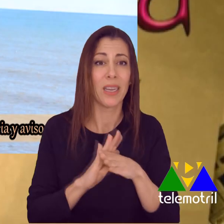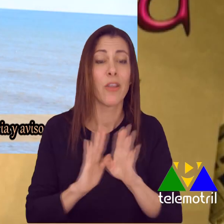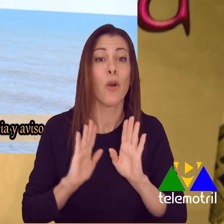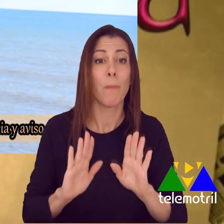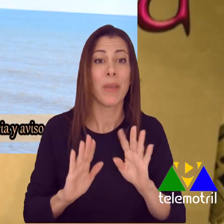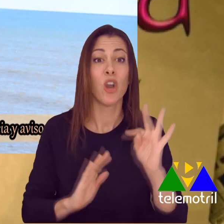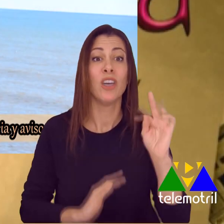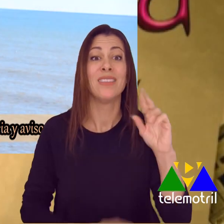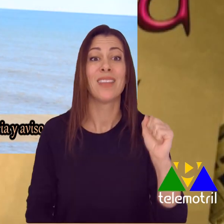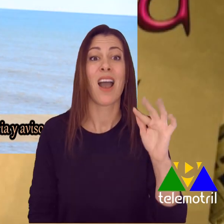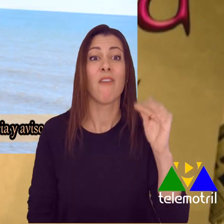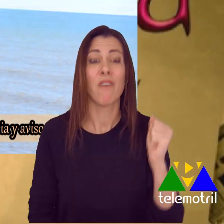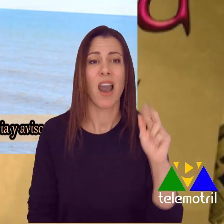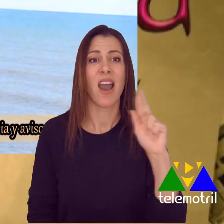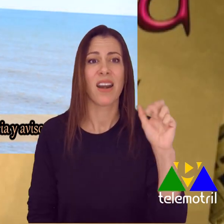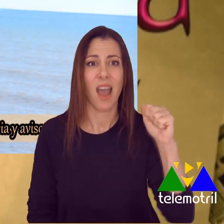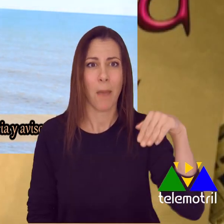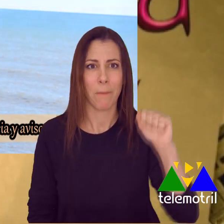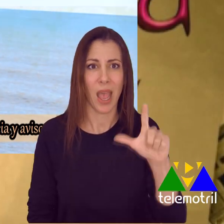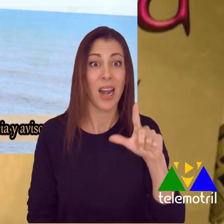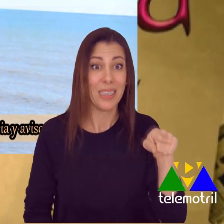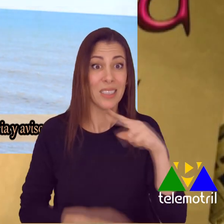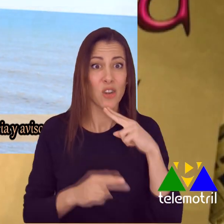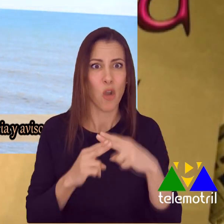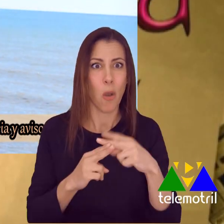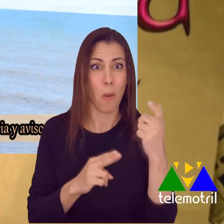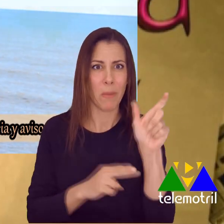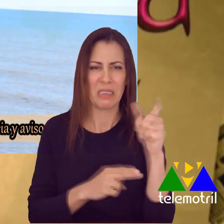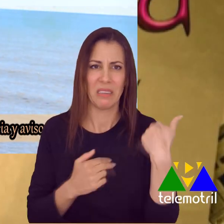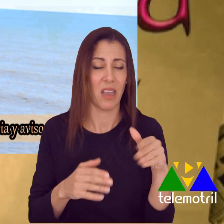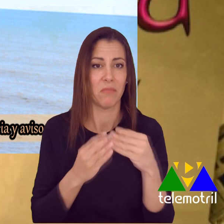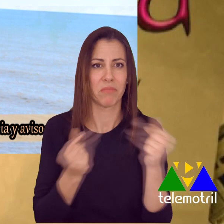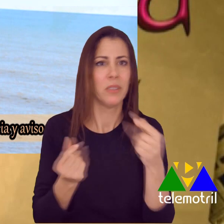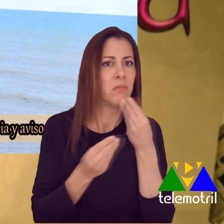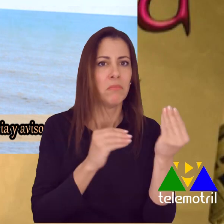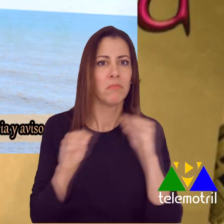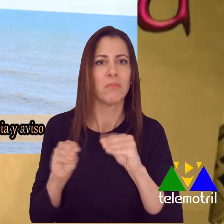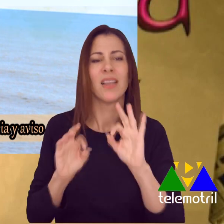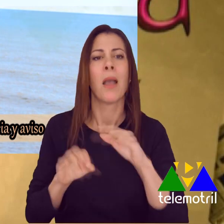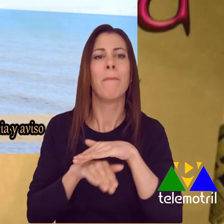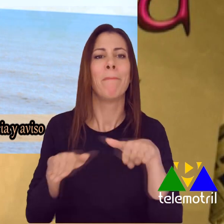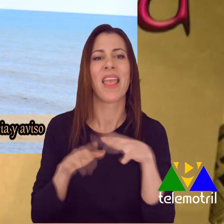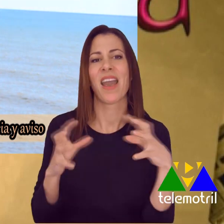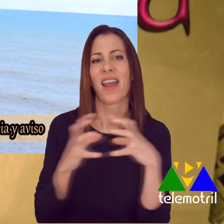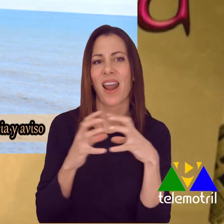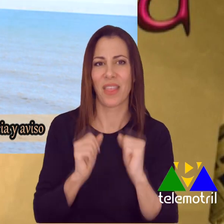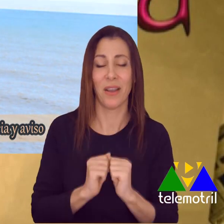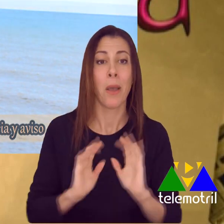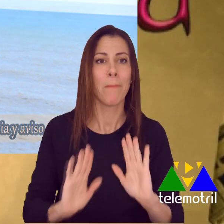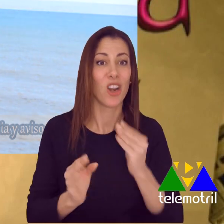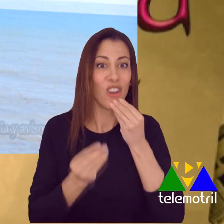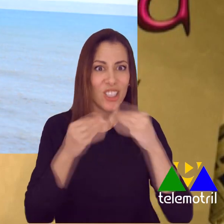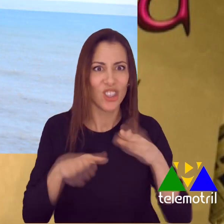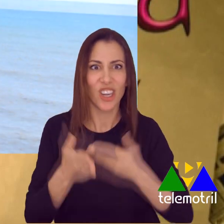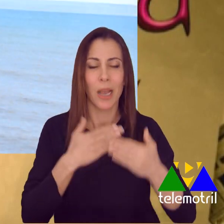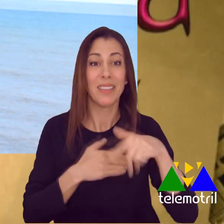que el Trafarramal se ha perdido, el nombre de Trafarramal se ha perdido, y lo sustituimos por Playa Granada, pero